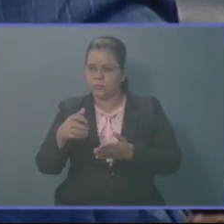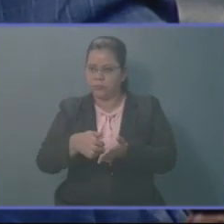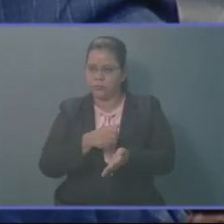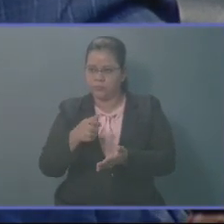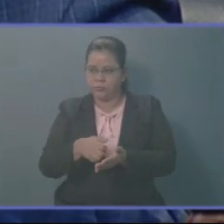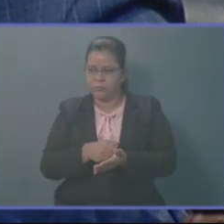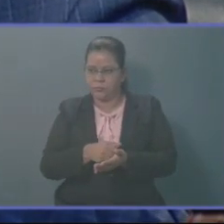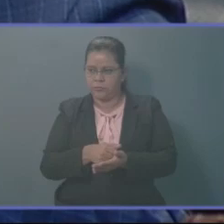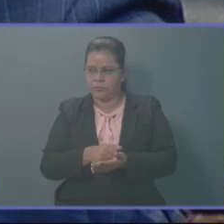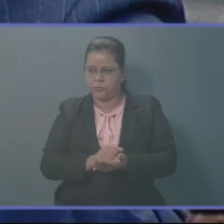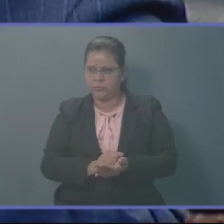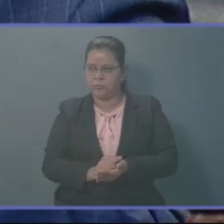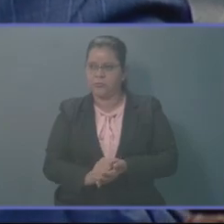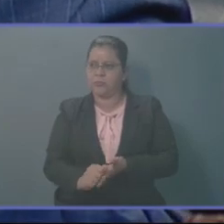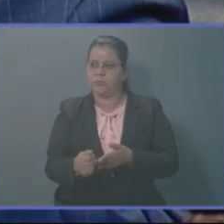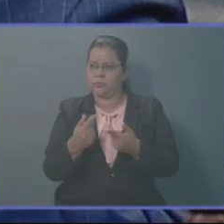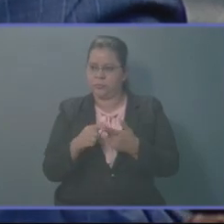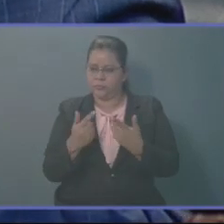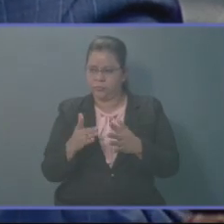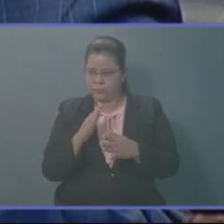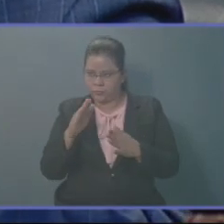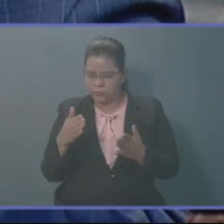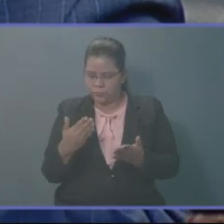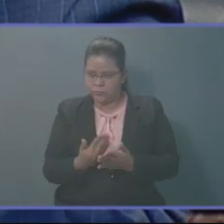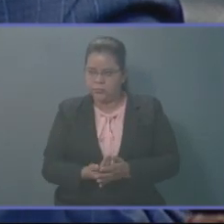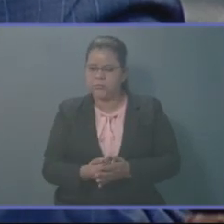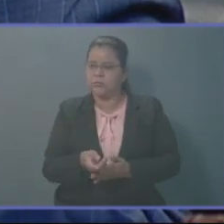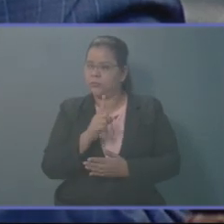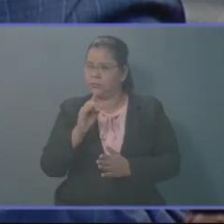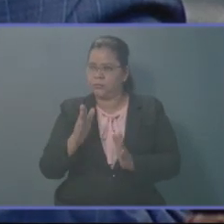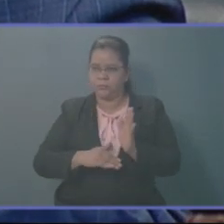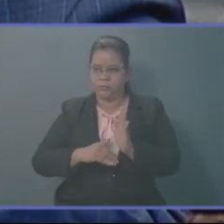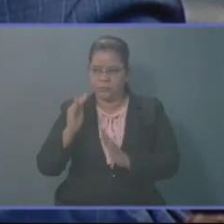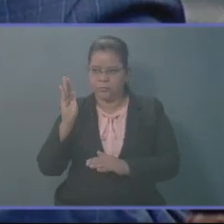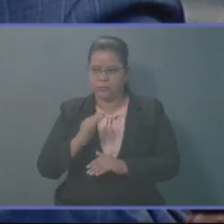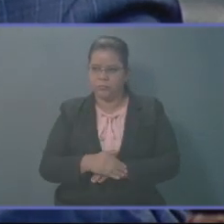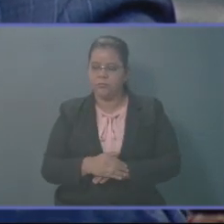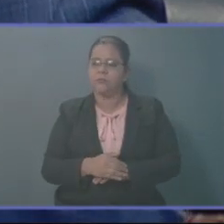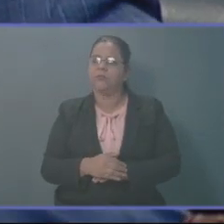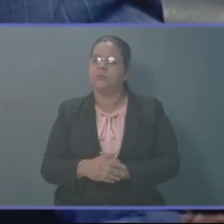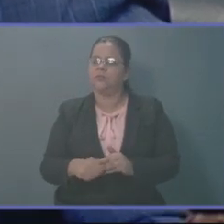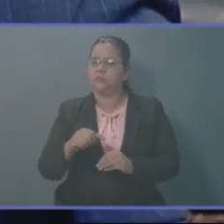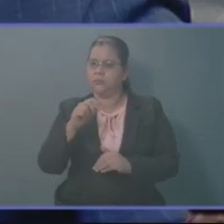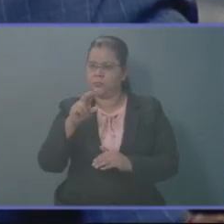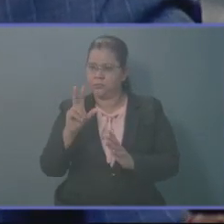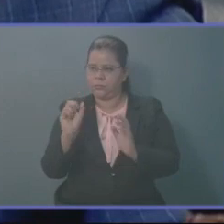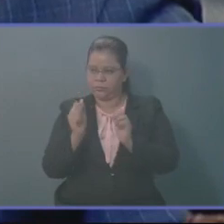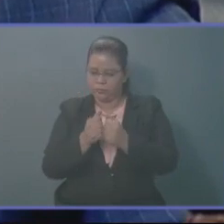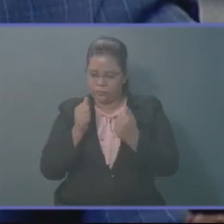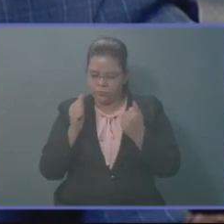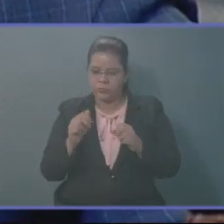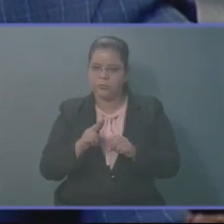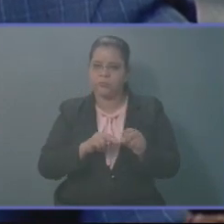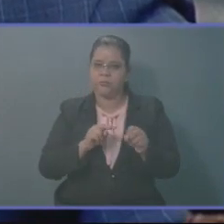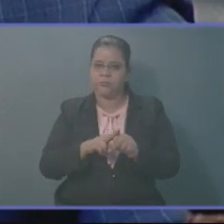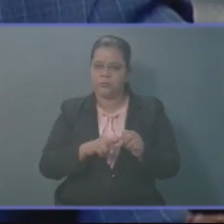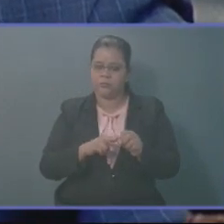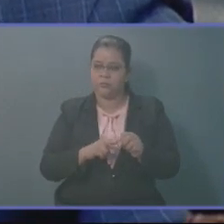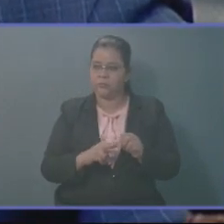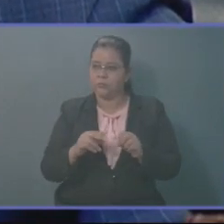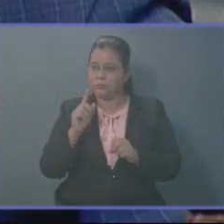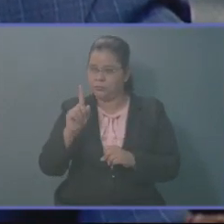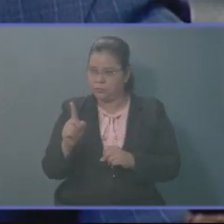vez que los desembolsos sean iguales o excedan los $3 millones. Comisión inicial.